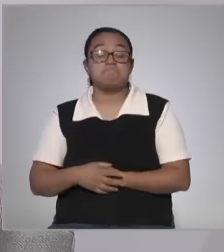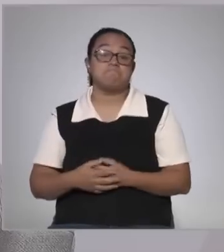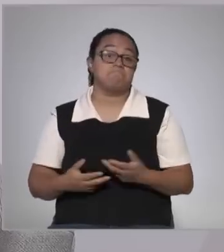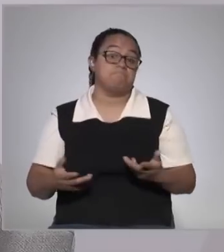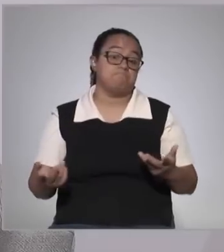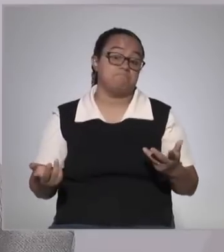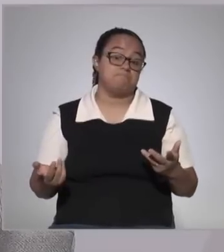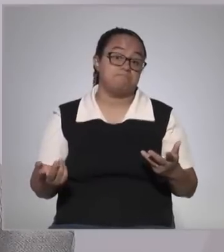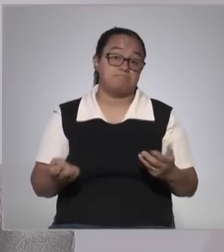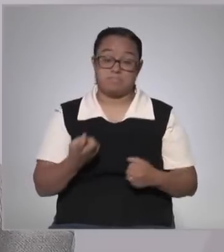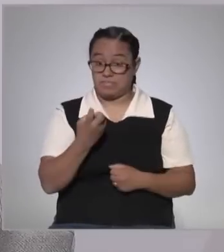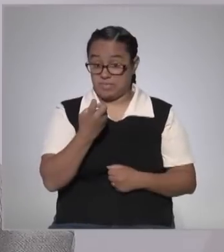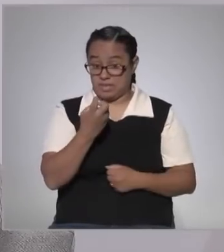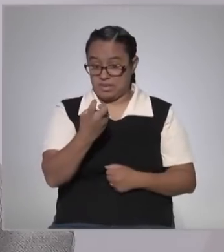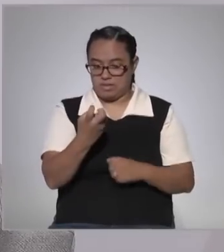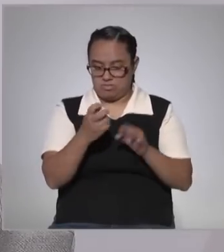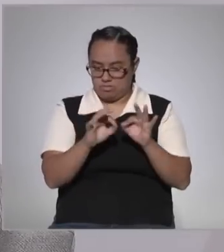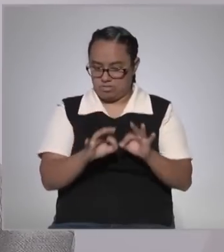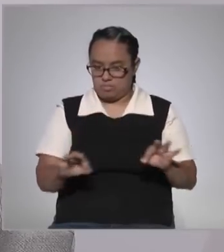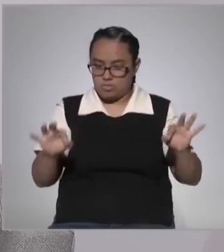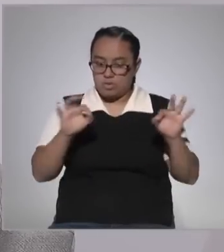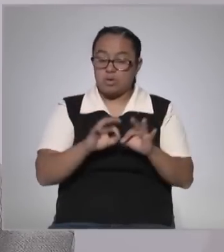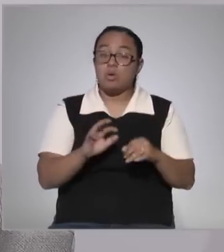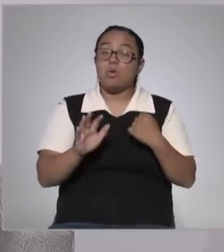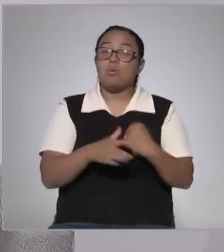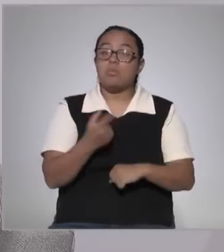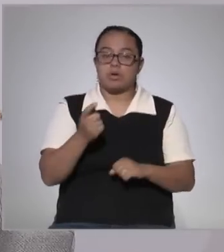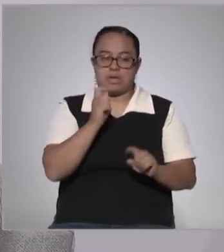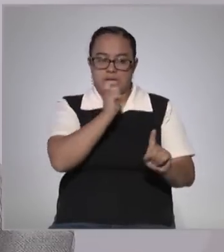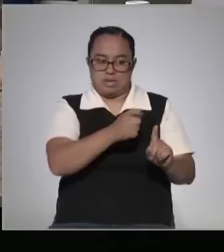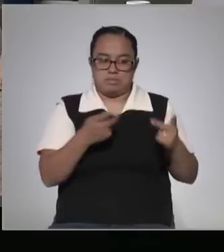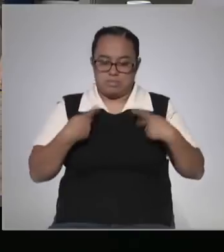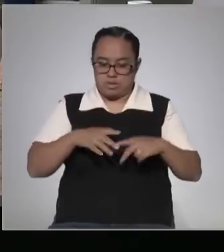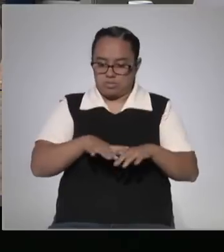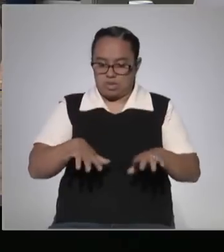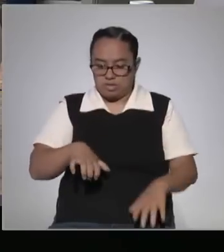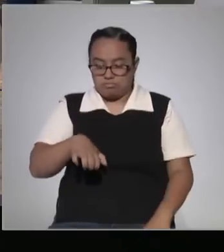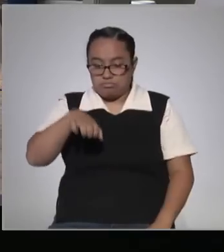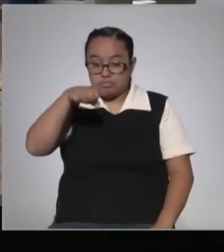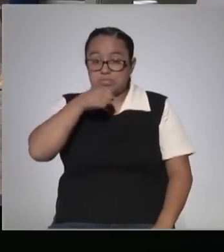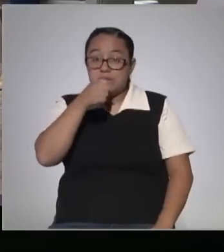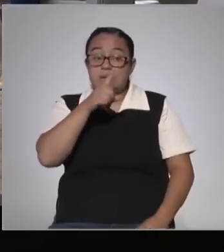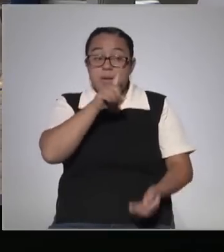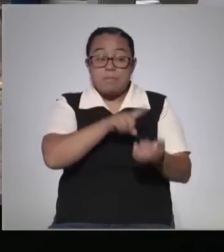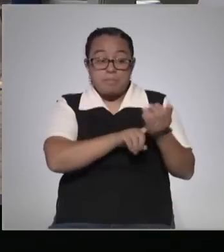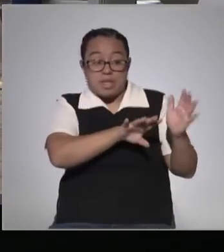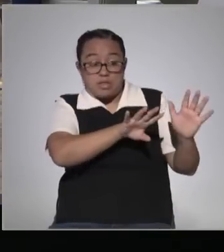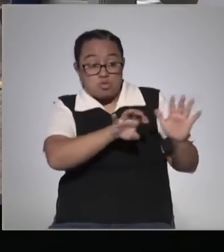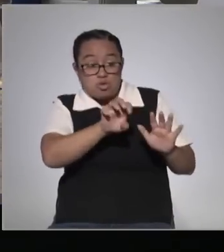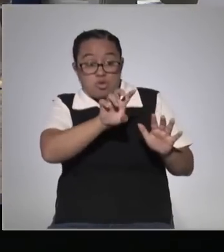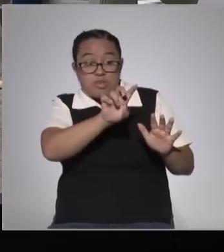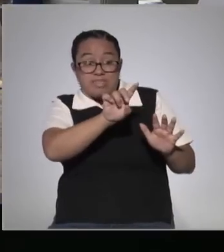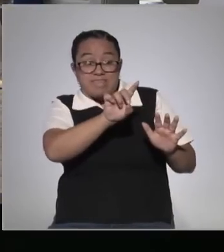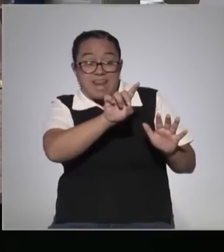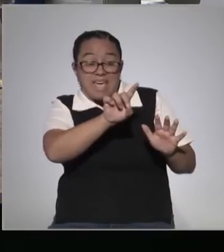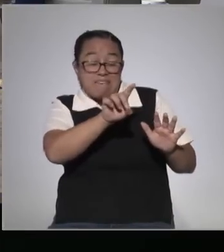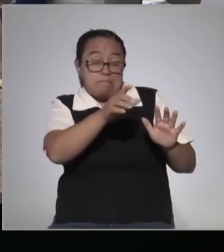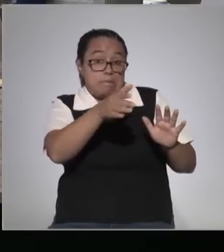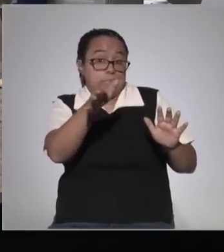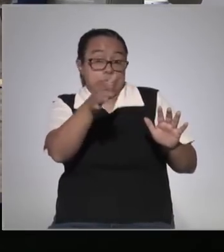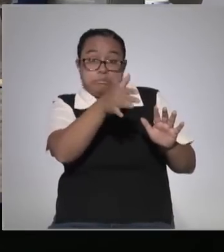Ahí, eso es bien importante. Estamos hablando de personas mayores que nacieron en los 1930 y